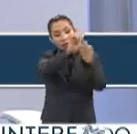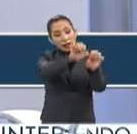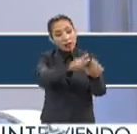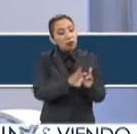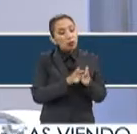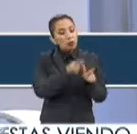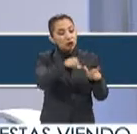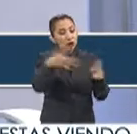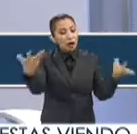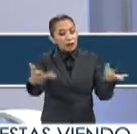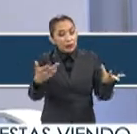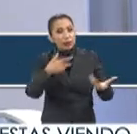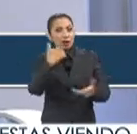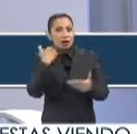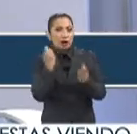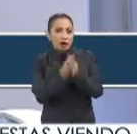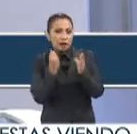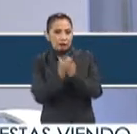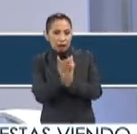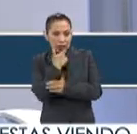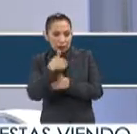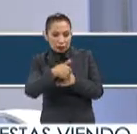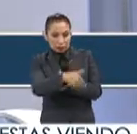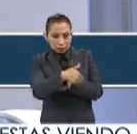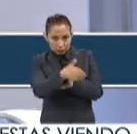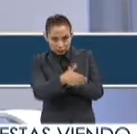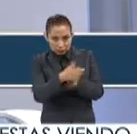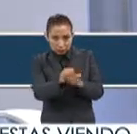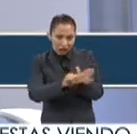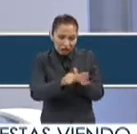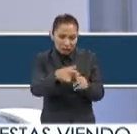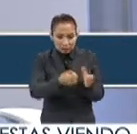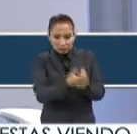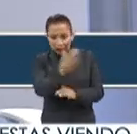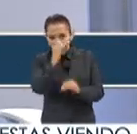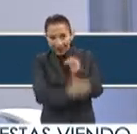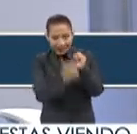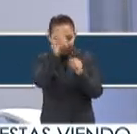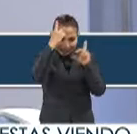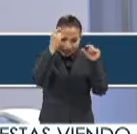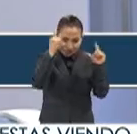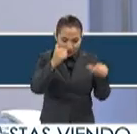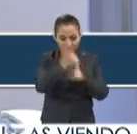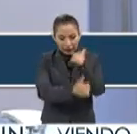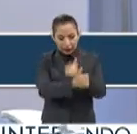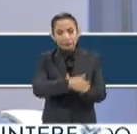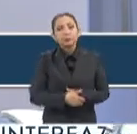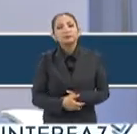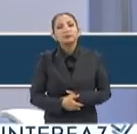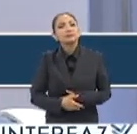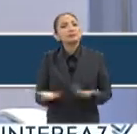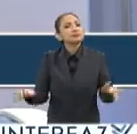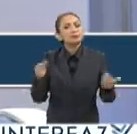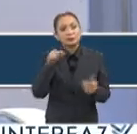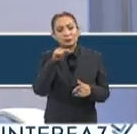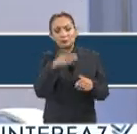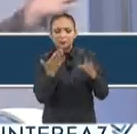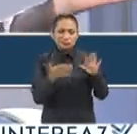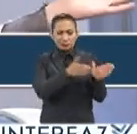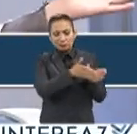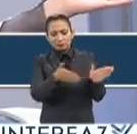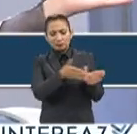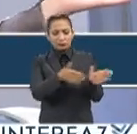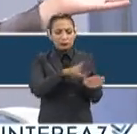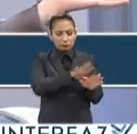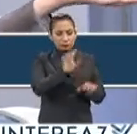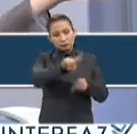grupo haciendo lo que vas a hacer en unos cuantos días, meses, saliendo de tu carrera. Y en este inter, pues tuviste